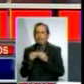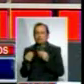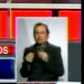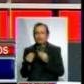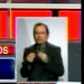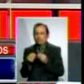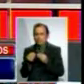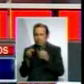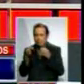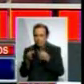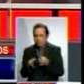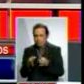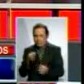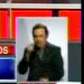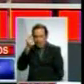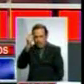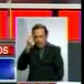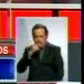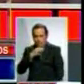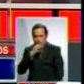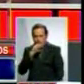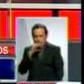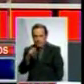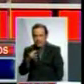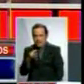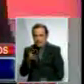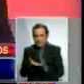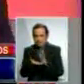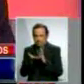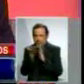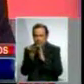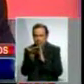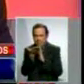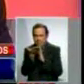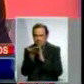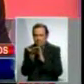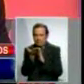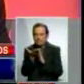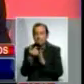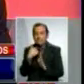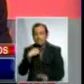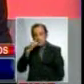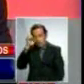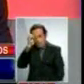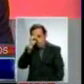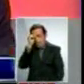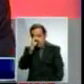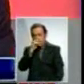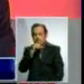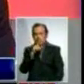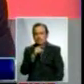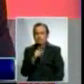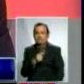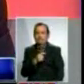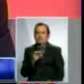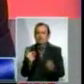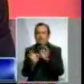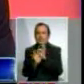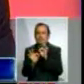es correcta esa lógica al aplicar estas salsas a nuestro juicio esa esa forma de presentar